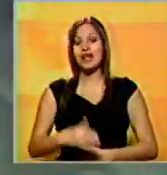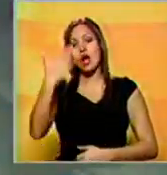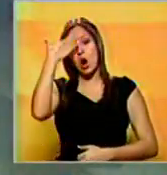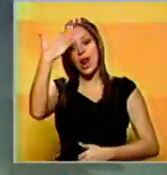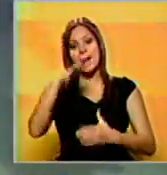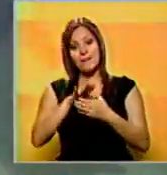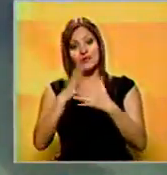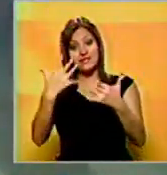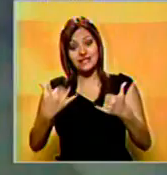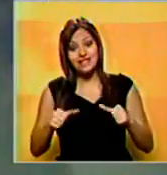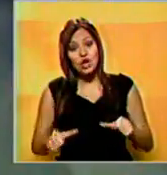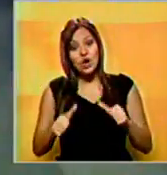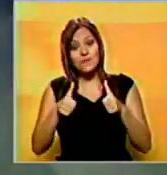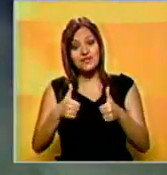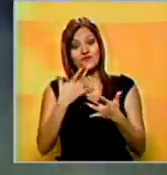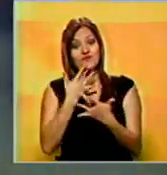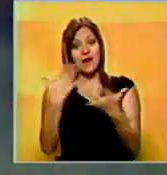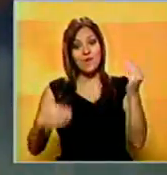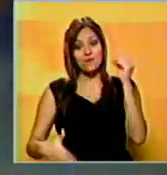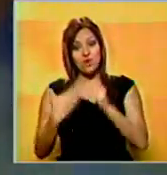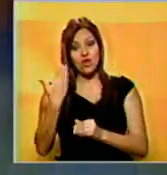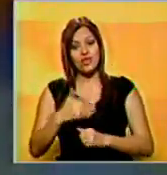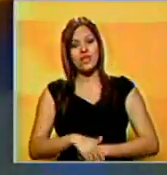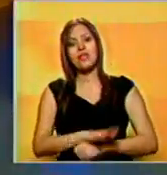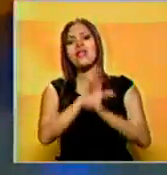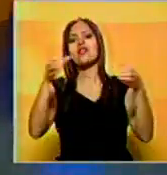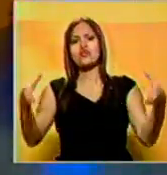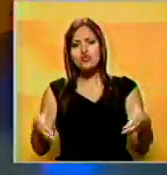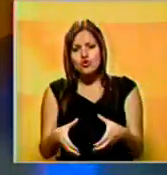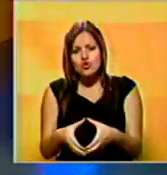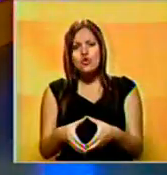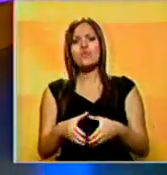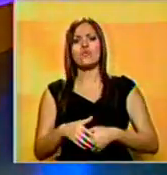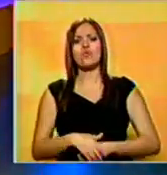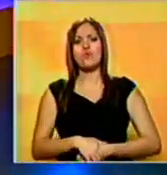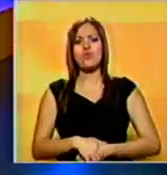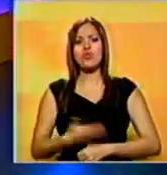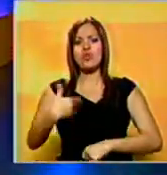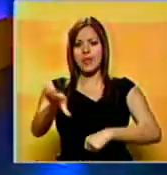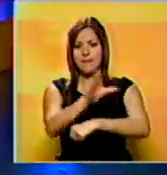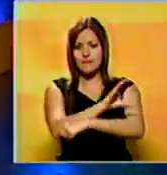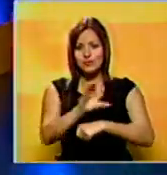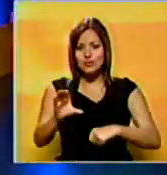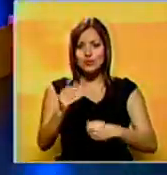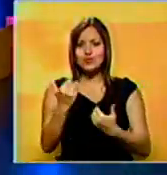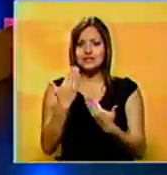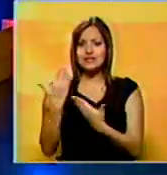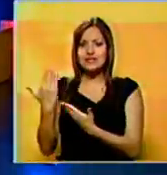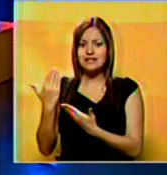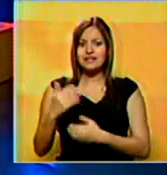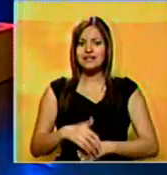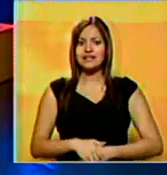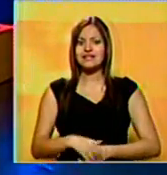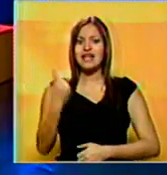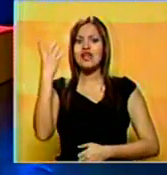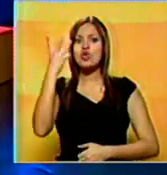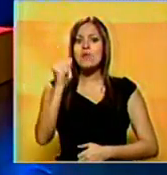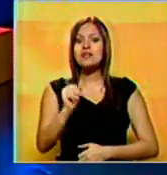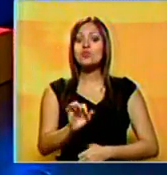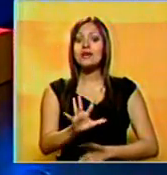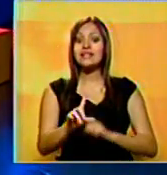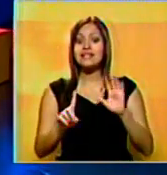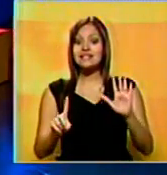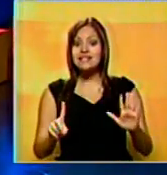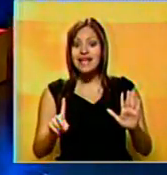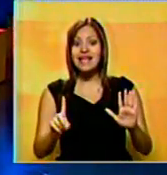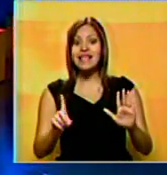Hola, ¿qué tal, amigos? Desde ya comenzamos Estrenos y Estrellas. La agrupación Daft Punk fue la ganadora absoluta de la edición número 56